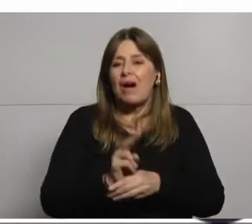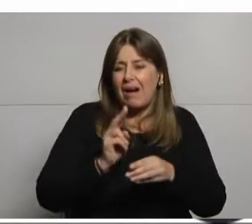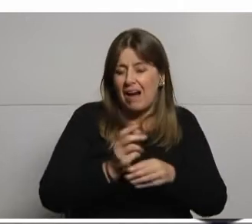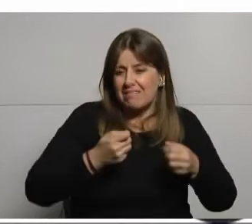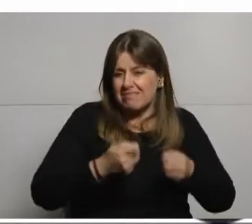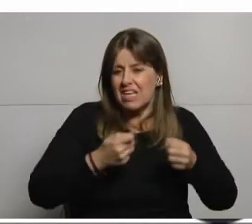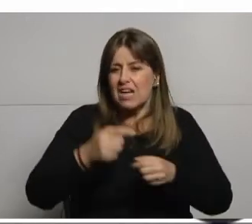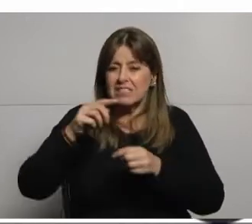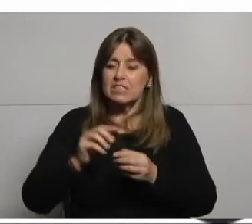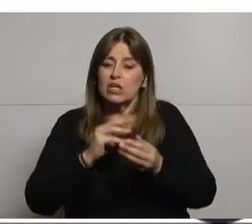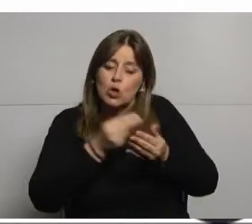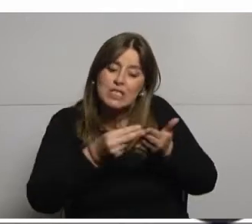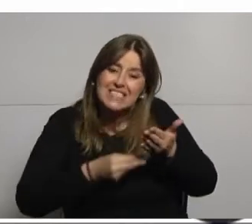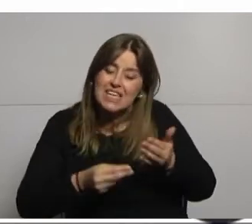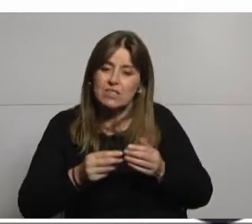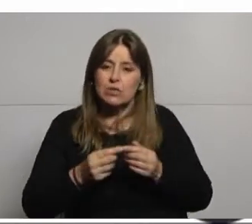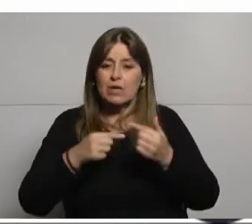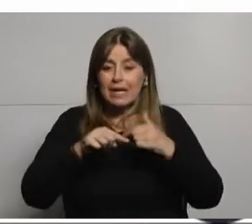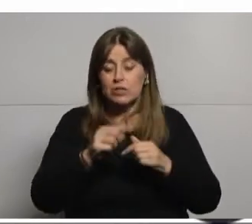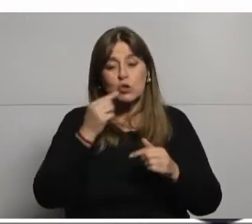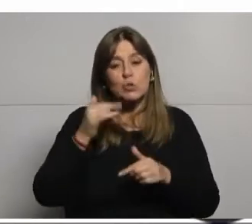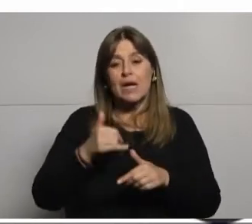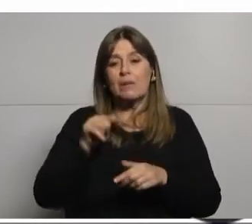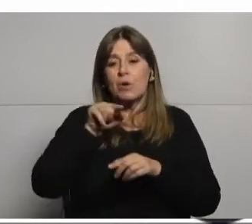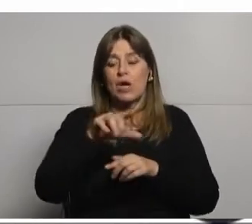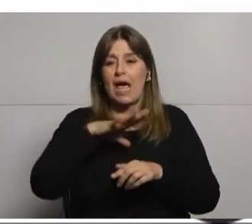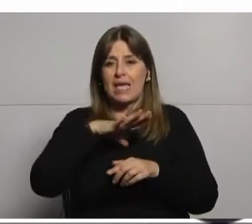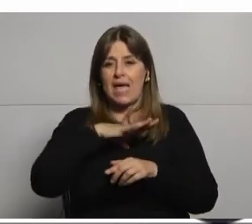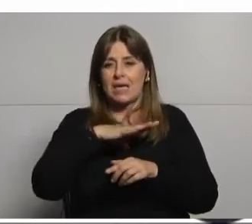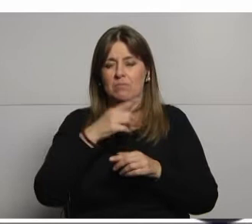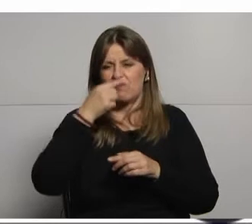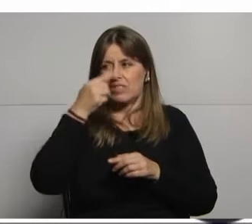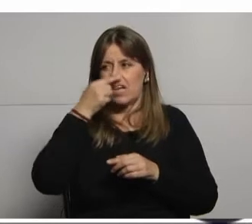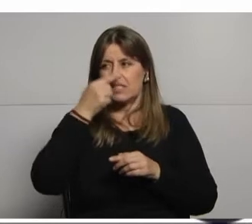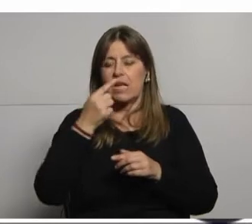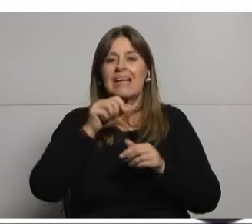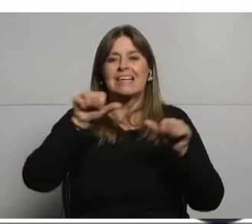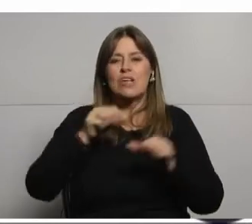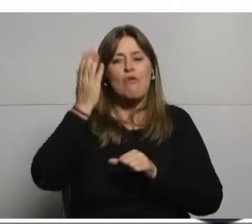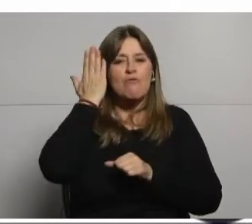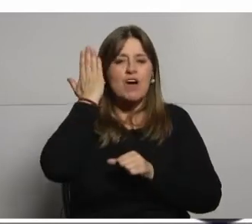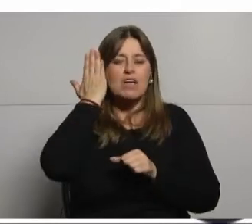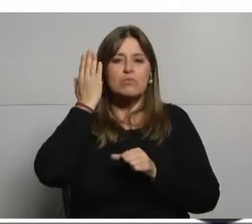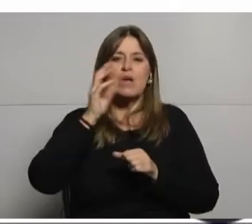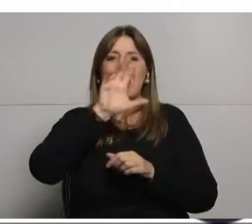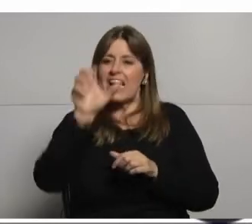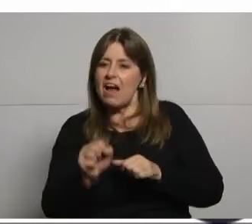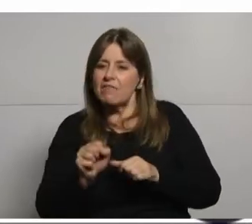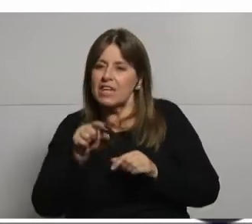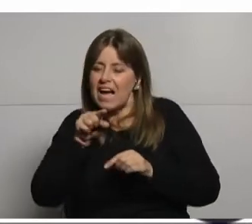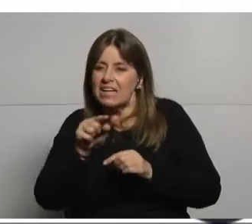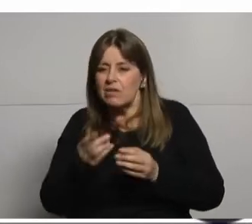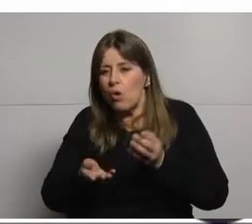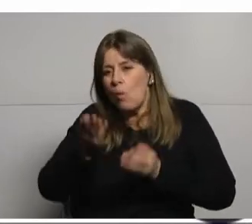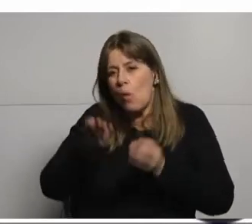por lo menos en la intención de su diseño. Este es un ejemplo que tienen ahí que es interesante de lo que hizo Facebook en África, ¿no? Que es básicamente el censo